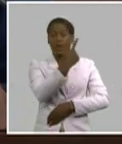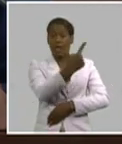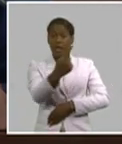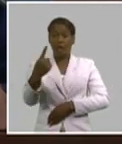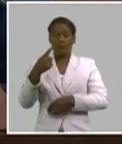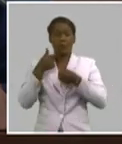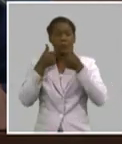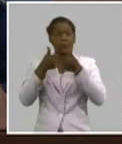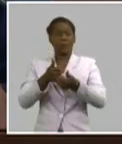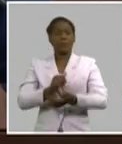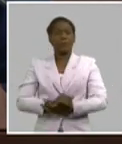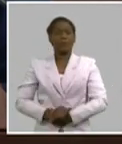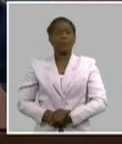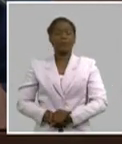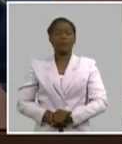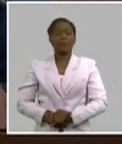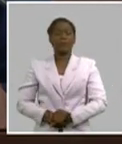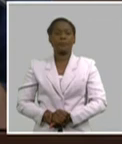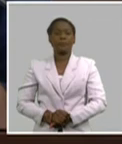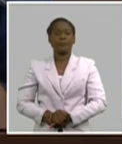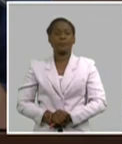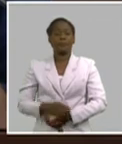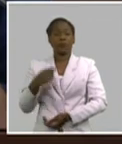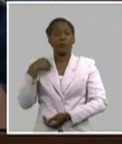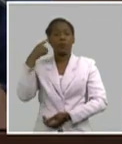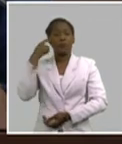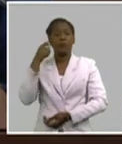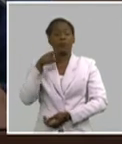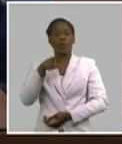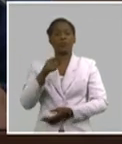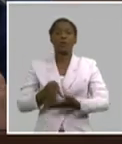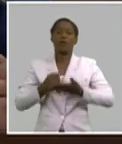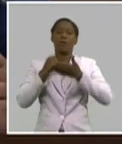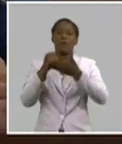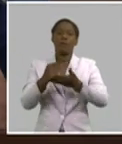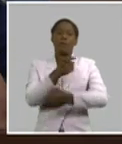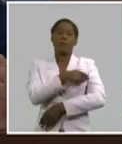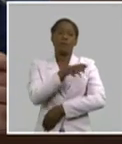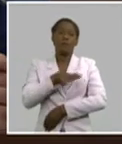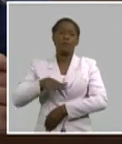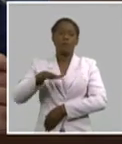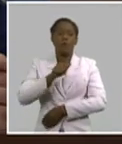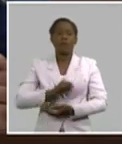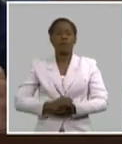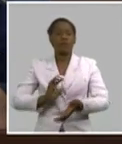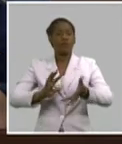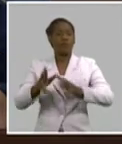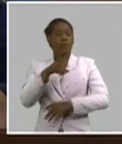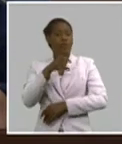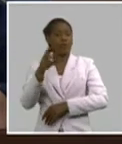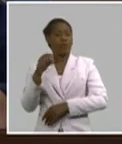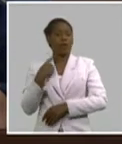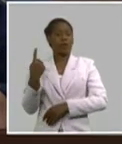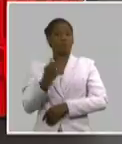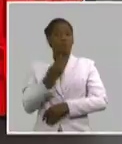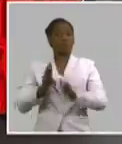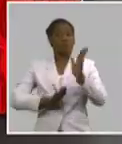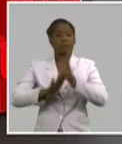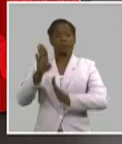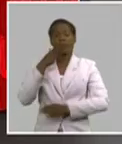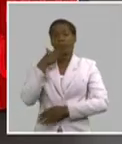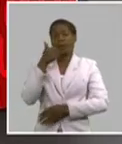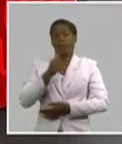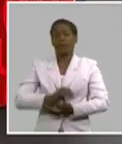están planteando. Y yo creo que estamos aportando con este debate también a una estrategia que ahora tenemos que perfeccionar, a